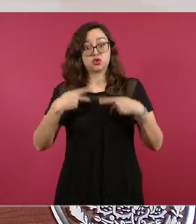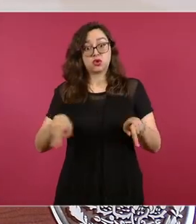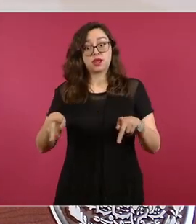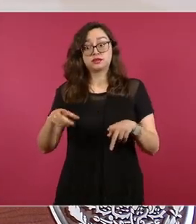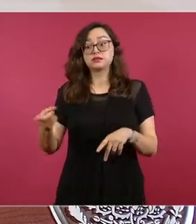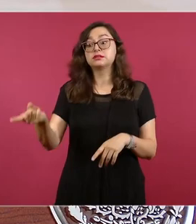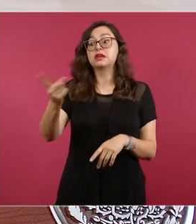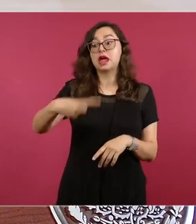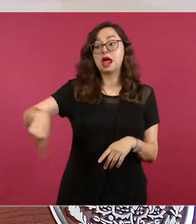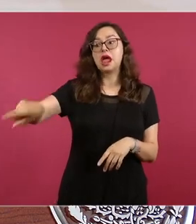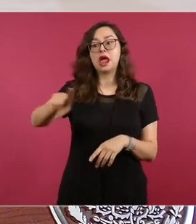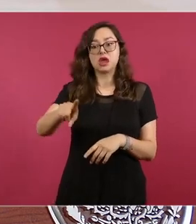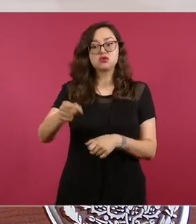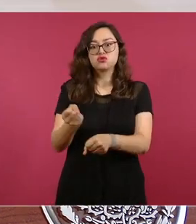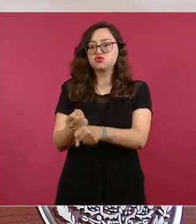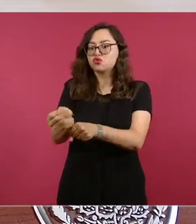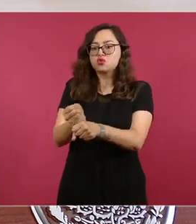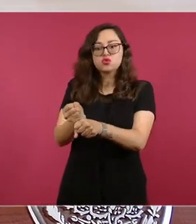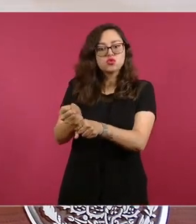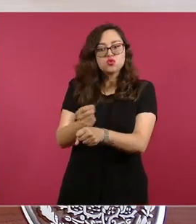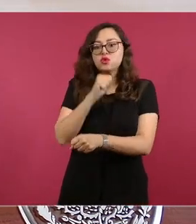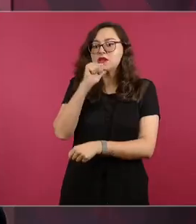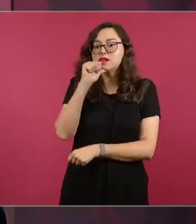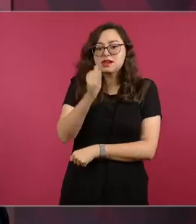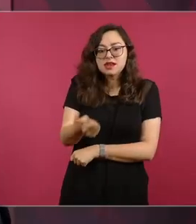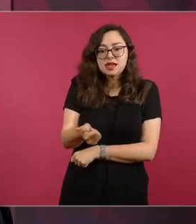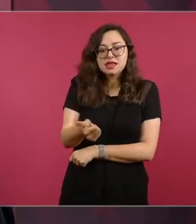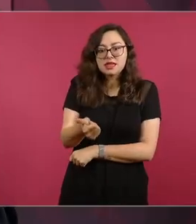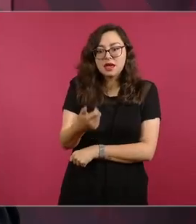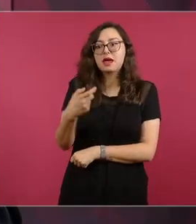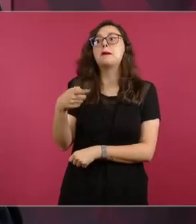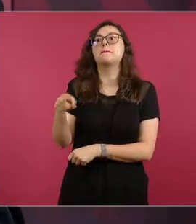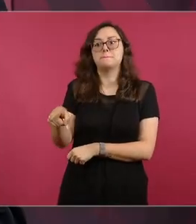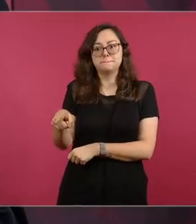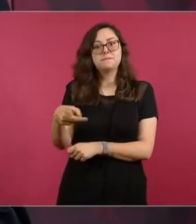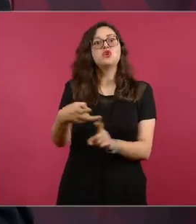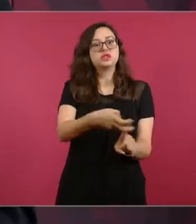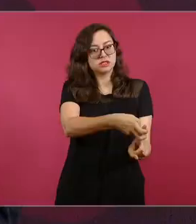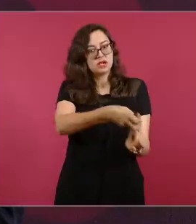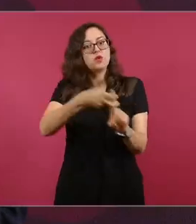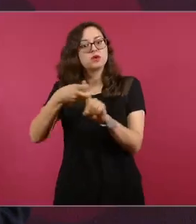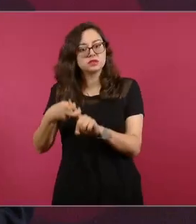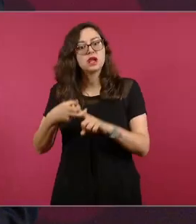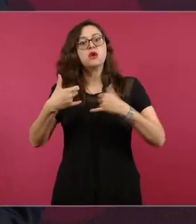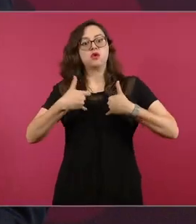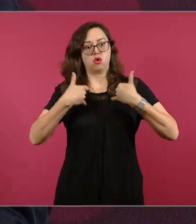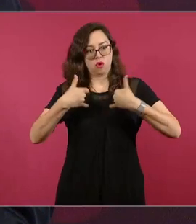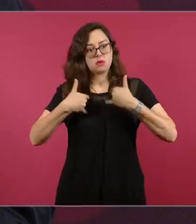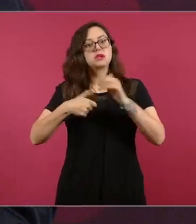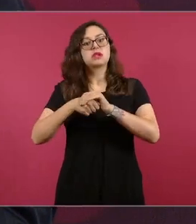hay quienes no fueron torturados y sí participaron en la desaparición de los jóvenes